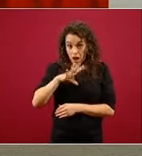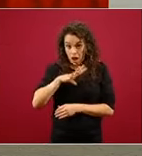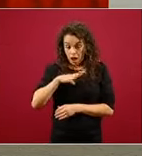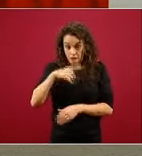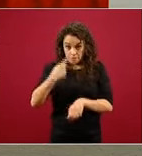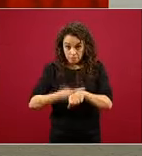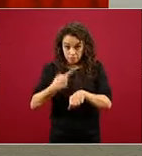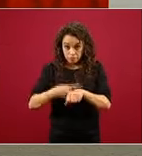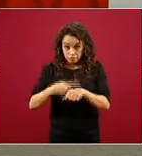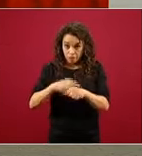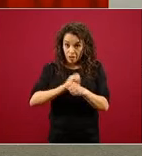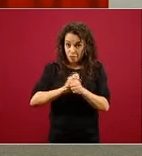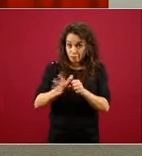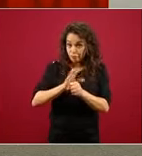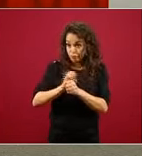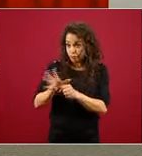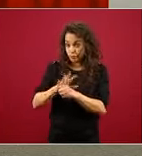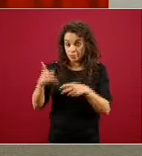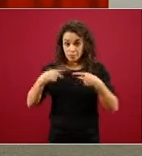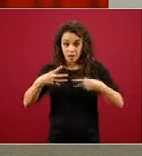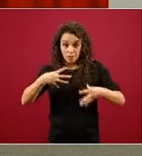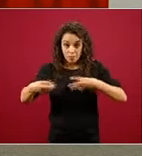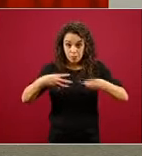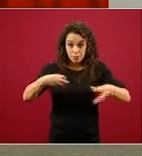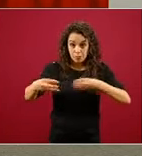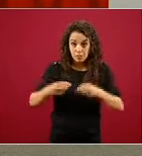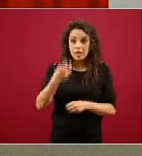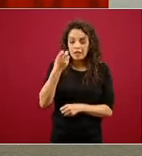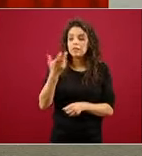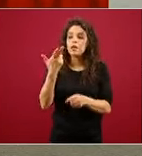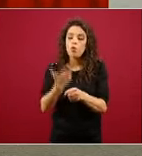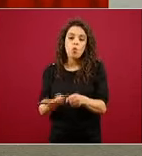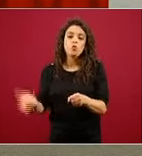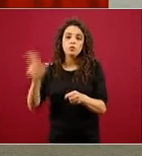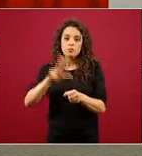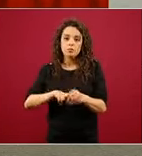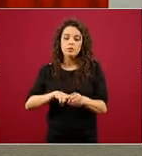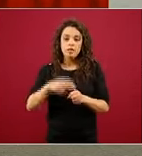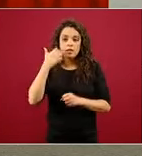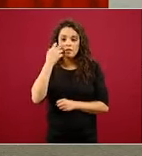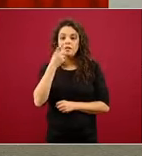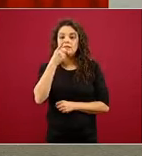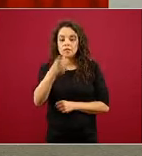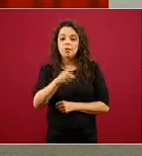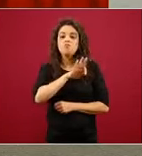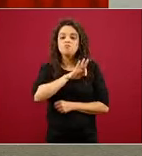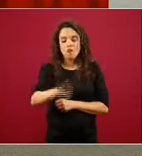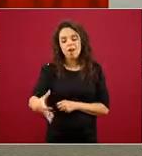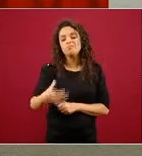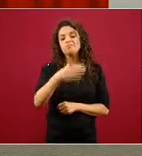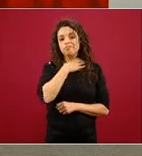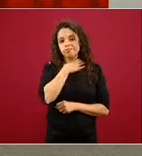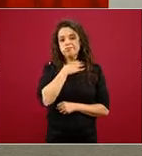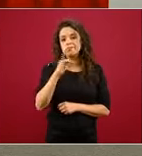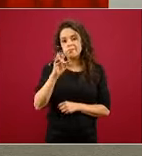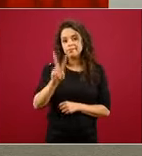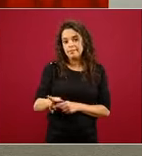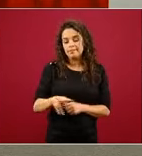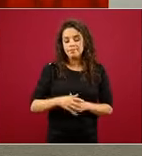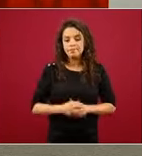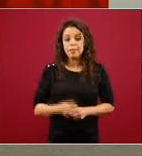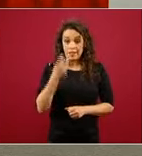de la cantidad, la intensidad de los casos, pues entonces los hospitales finalmente puedan en su momento saturarse. De ahí la importancia